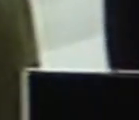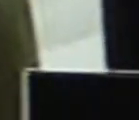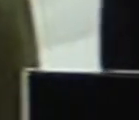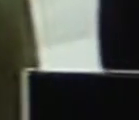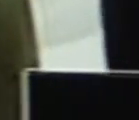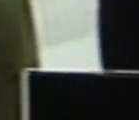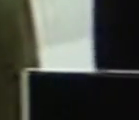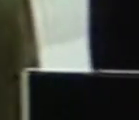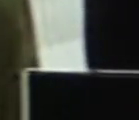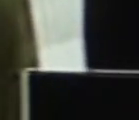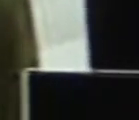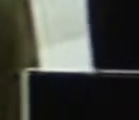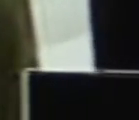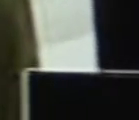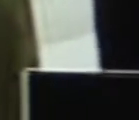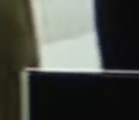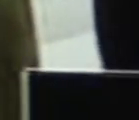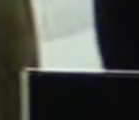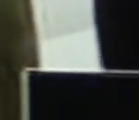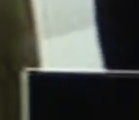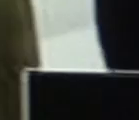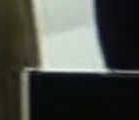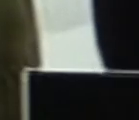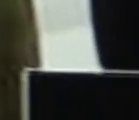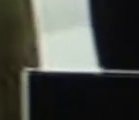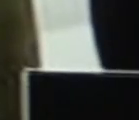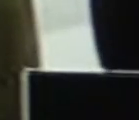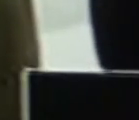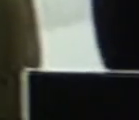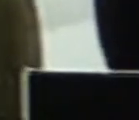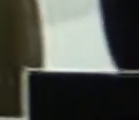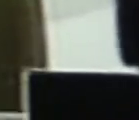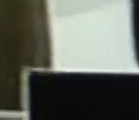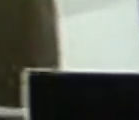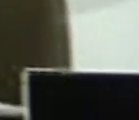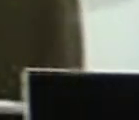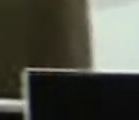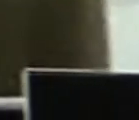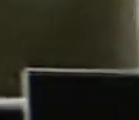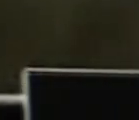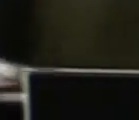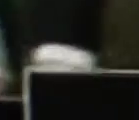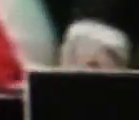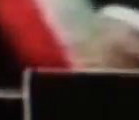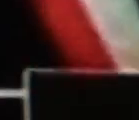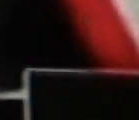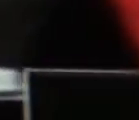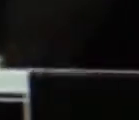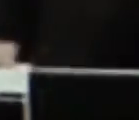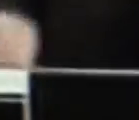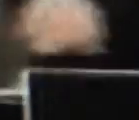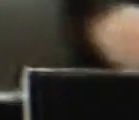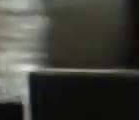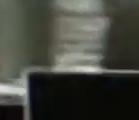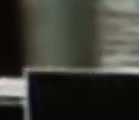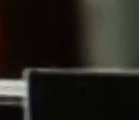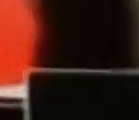Nieto, intercambio de algunas palabras, palabras que seguramente también vuelven a repetir después de que en Palacio Nacional tuvieron su primer